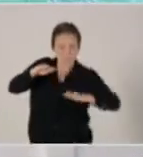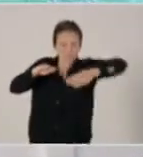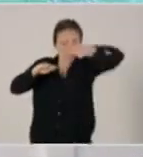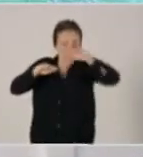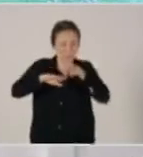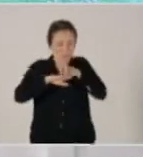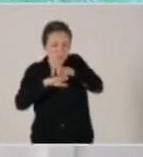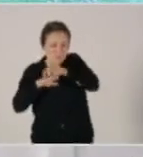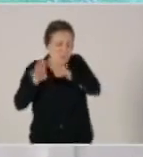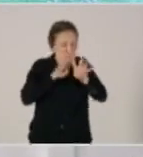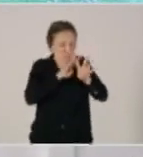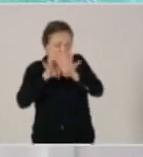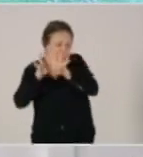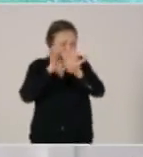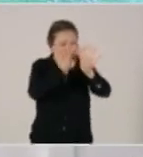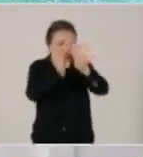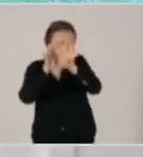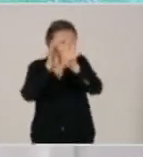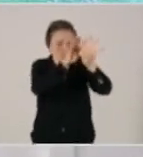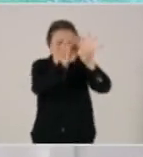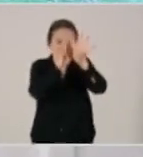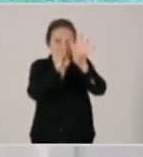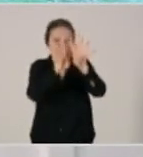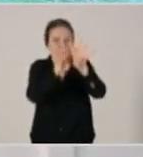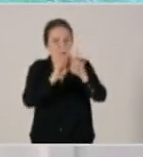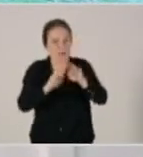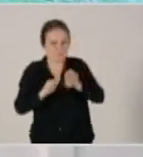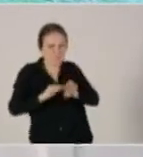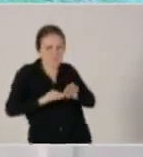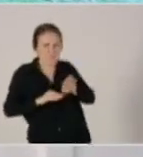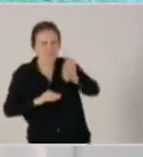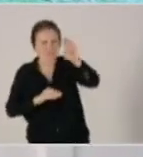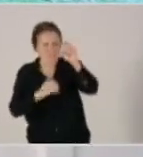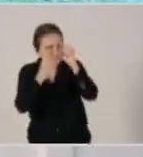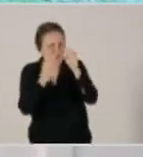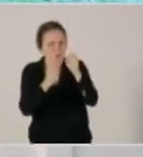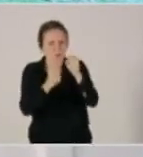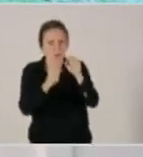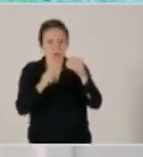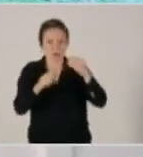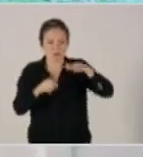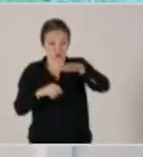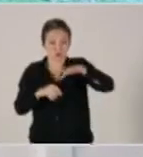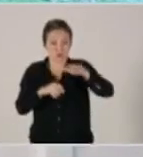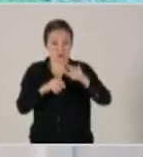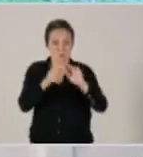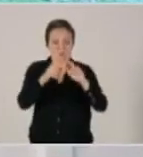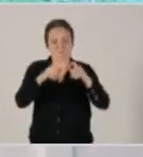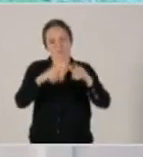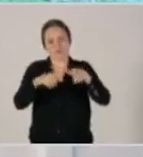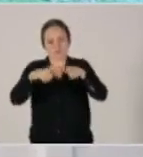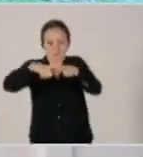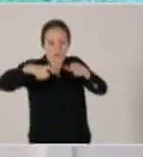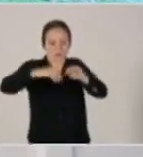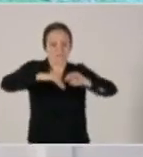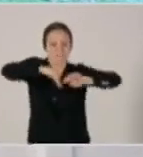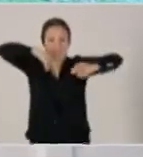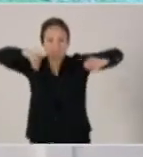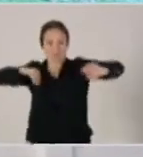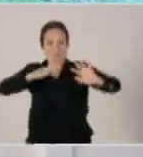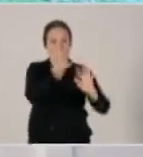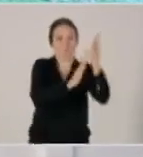pendientes muy muy altas haciendo un trabajo sobre todo de perfilado de frente haciendo muchas quemas de ensanche en los lomos pero